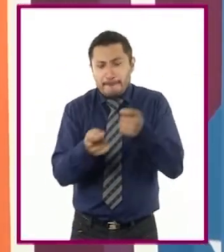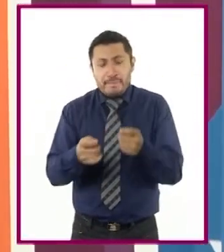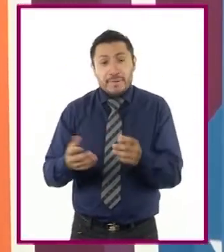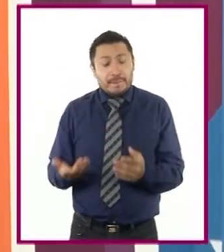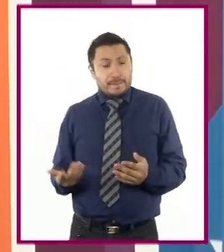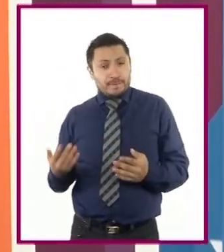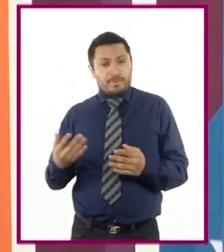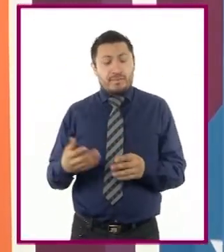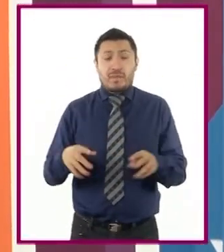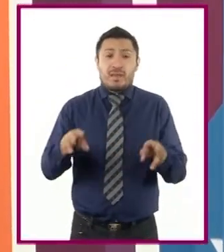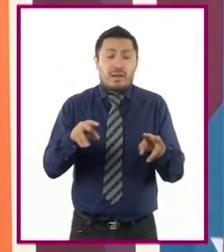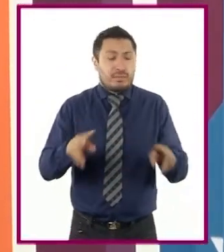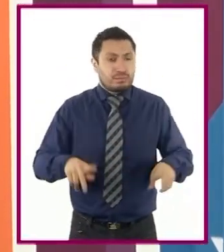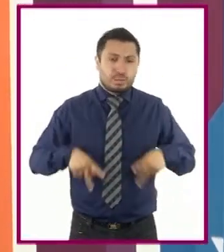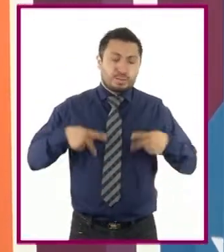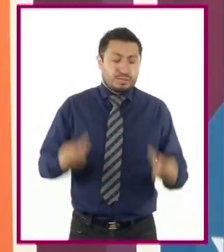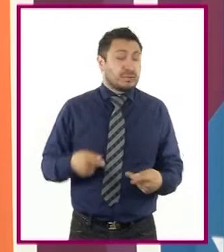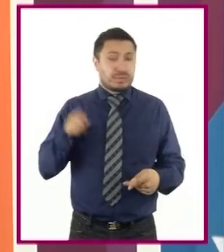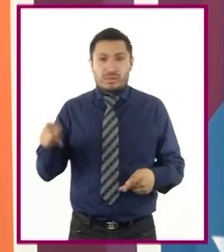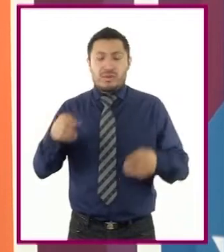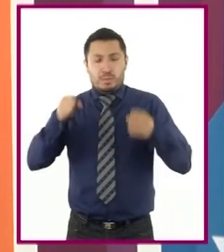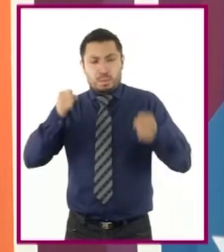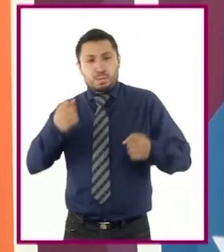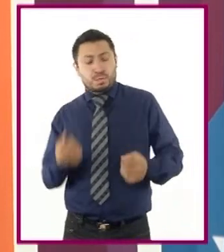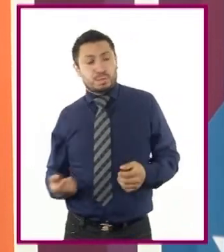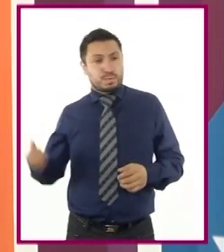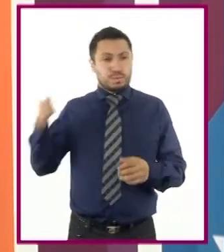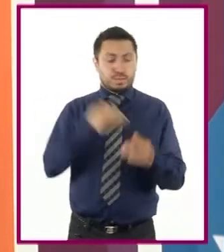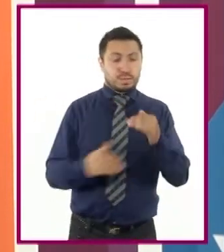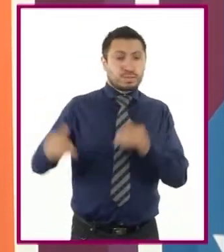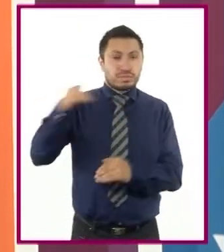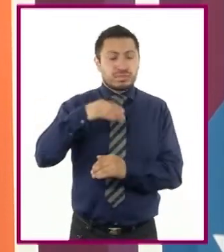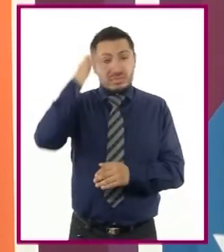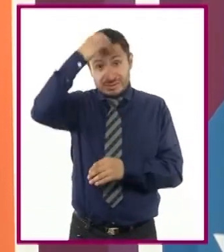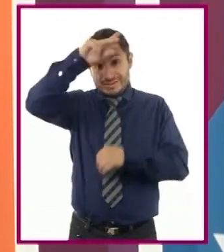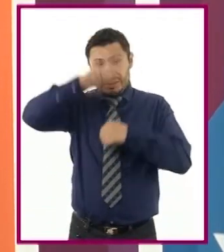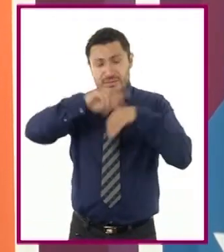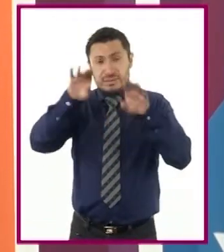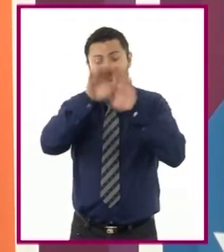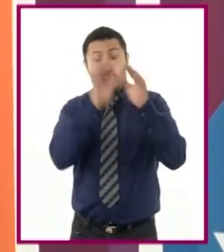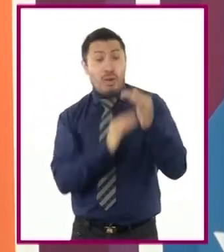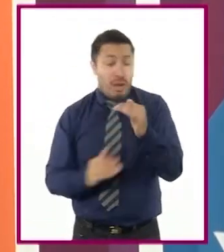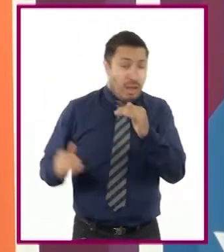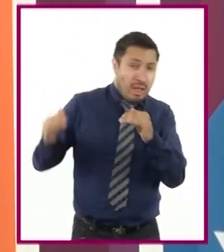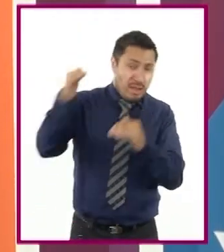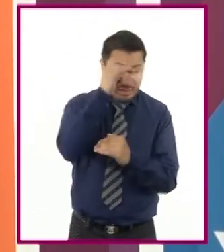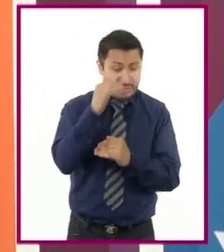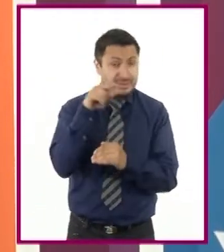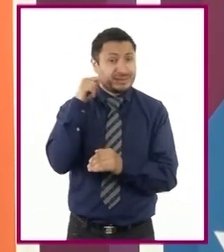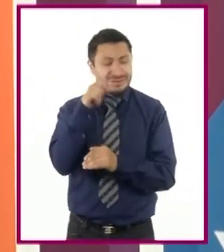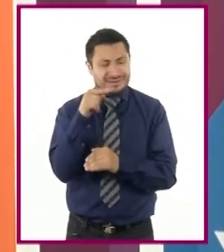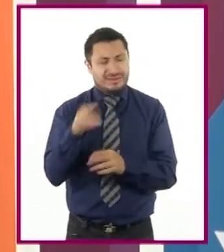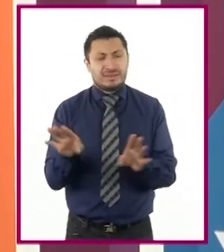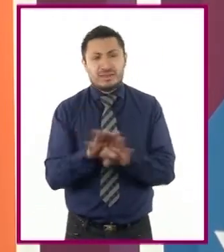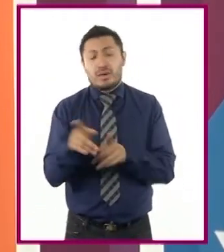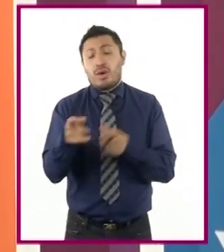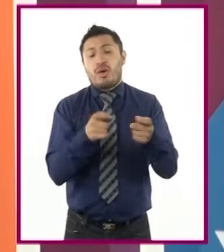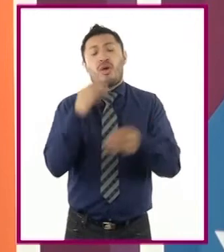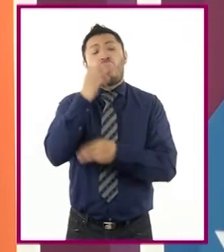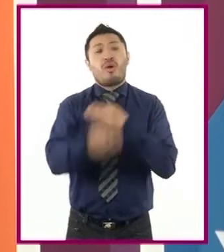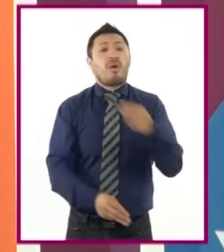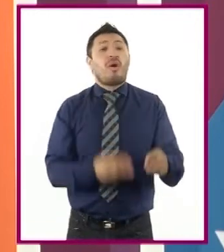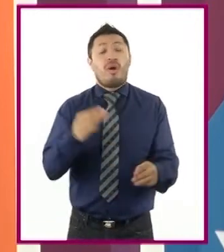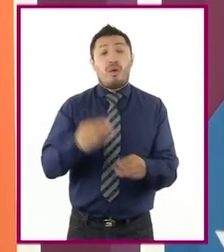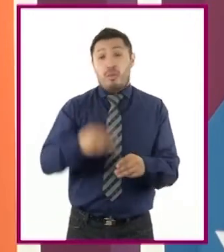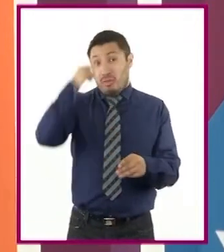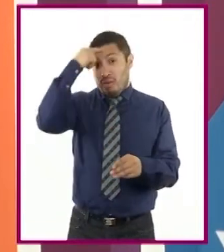más débiles. En este esquema, los europeos serían la cúspide de la civilización y a ellos correspondería el dominio del mundo